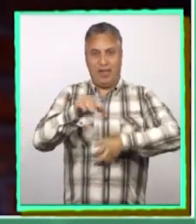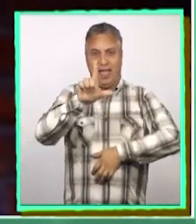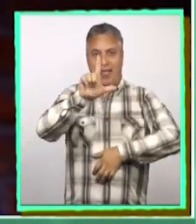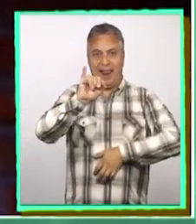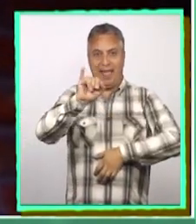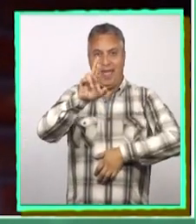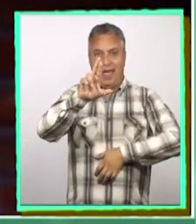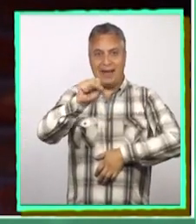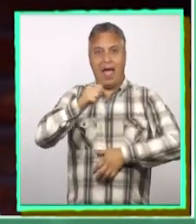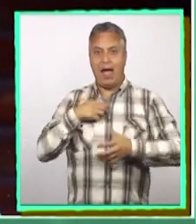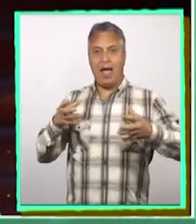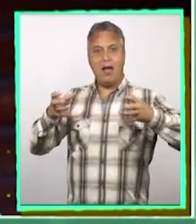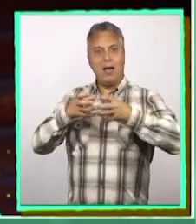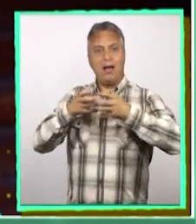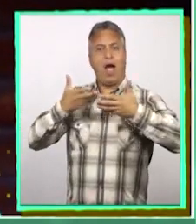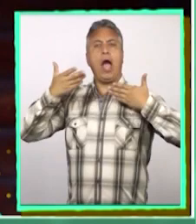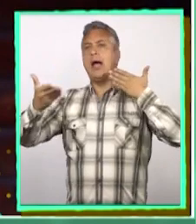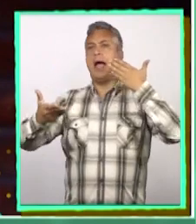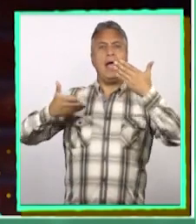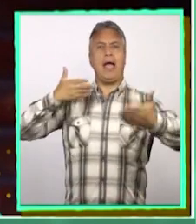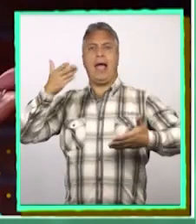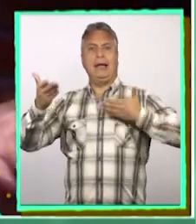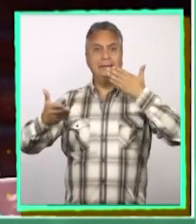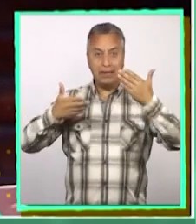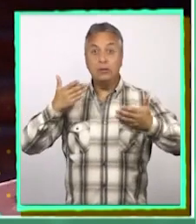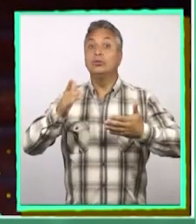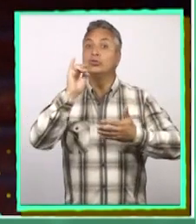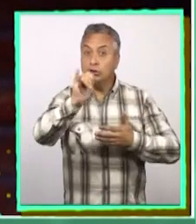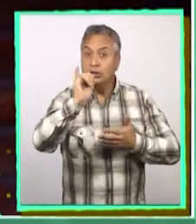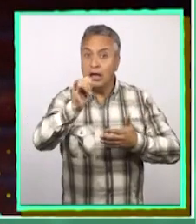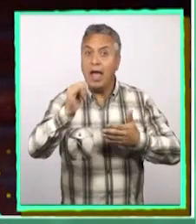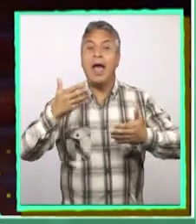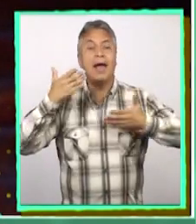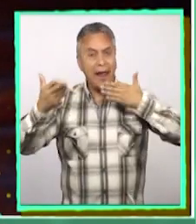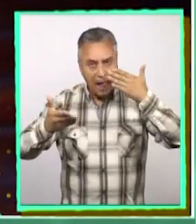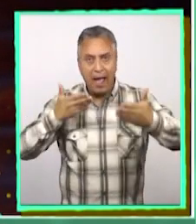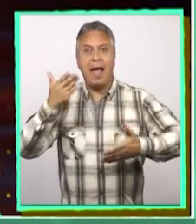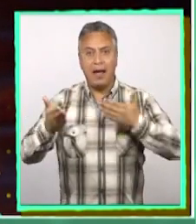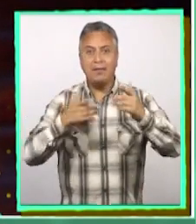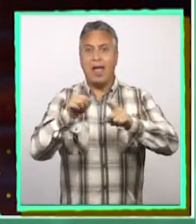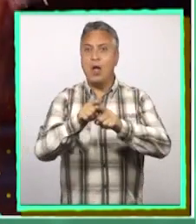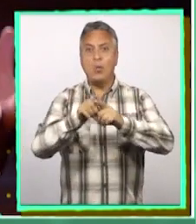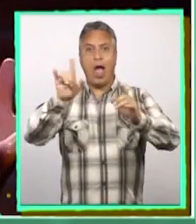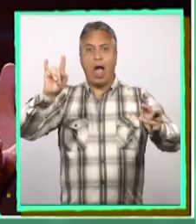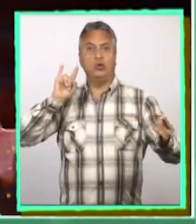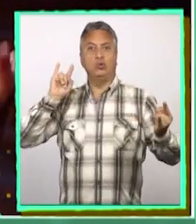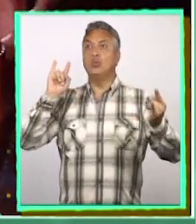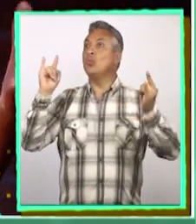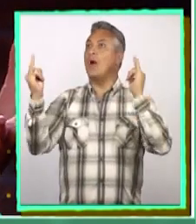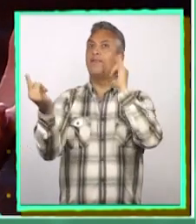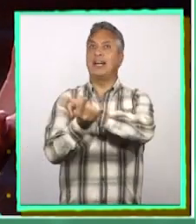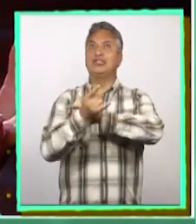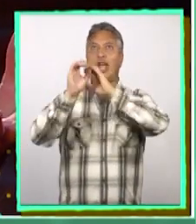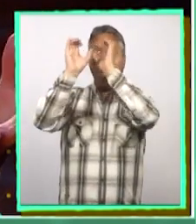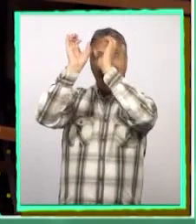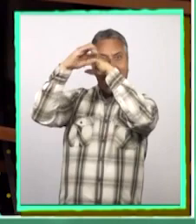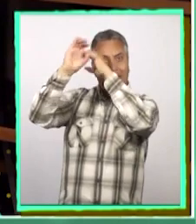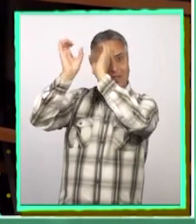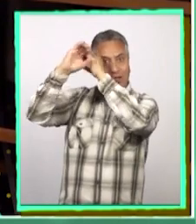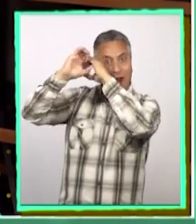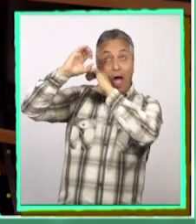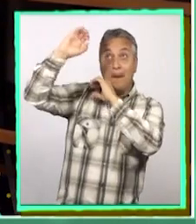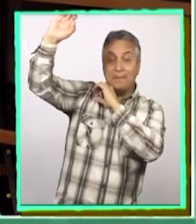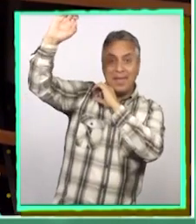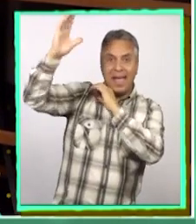banda infantil astronómica. ¿Astronómica? Sí, cantamos canciones relacionadas al universo y a la astronomía.